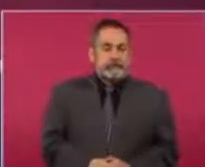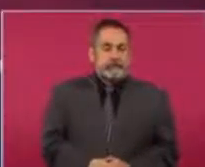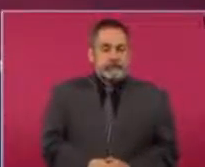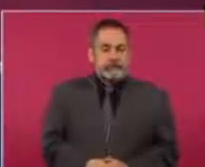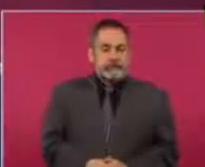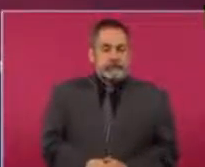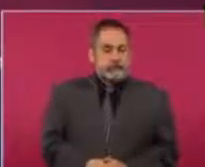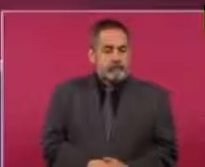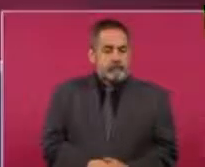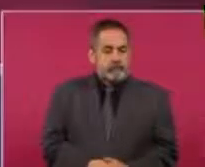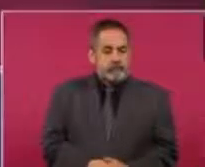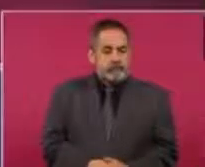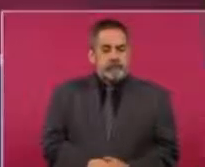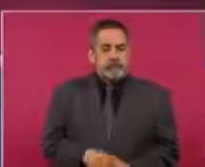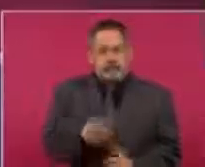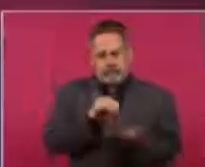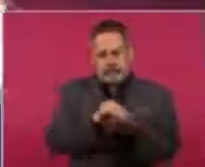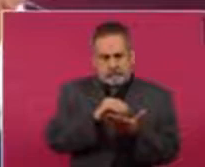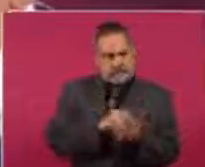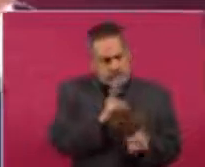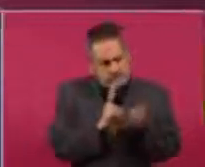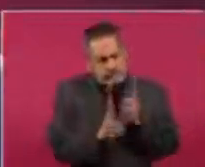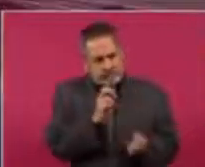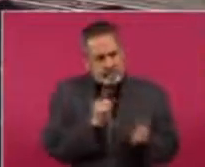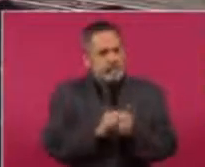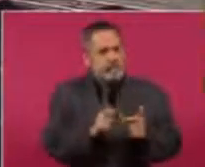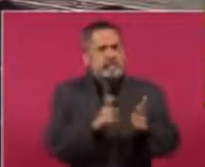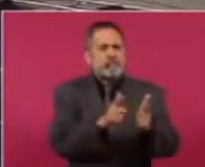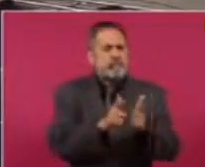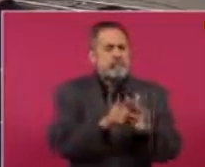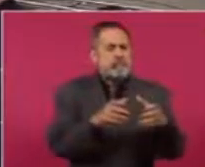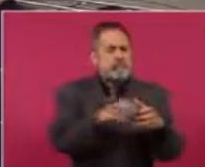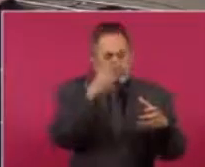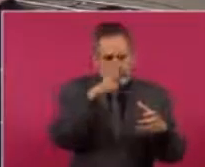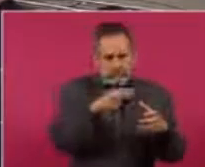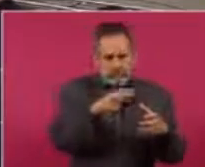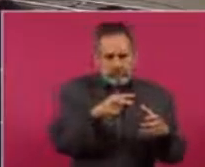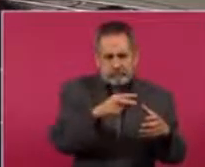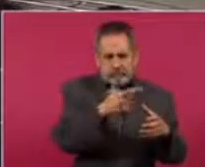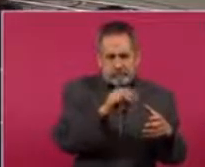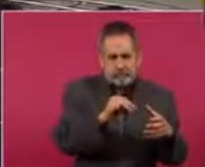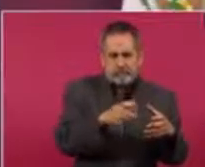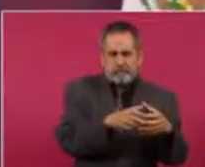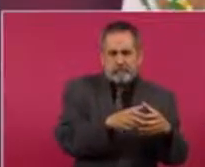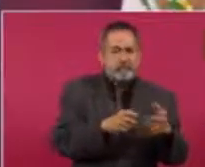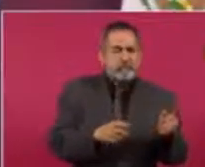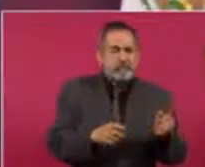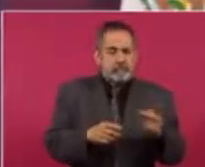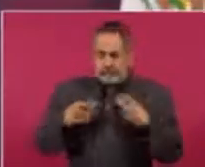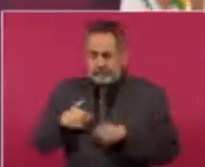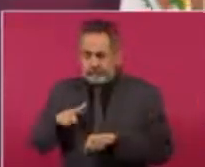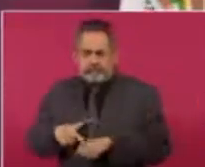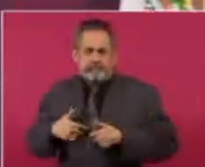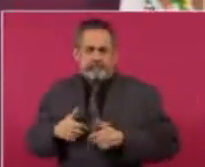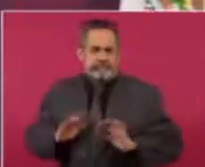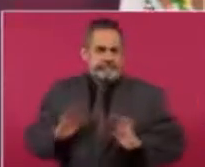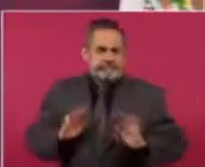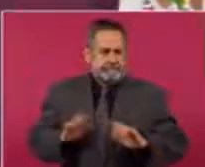y se sigue hablando con el grupo México y no es un asunto